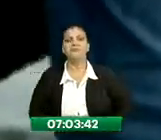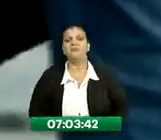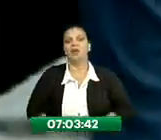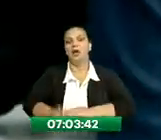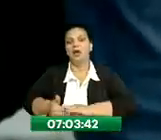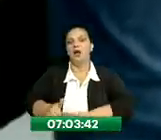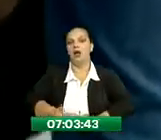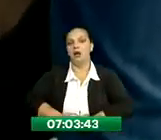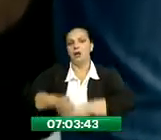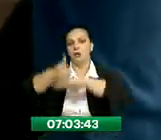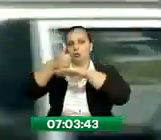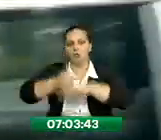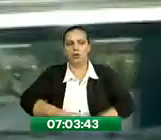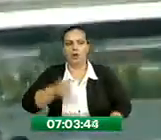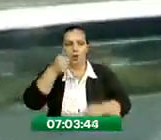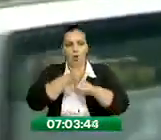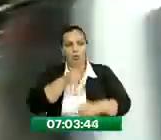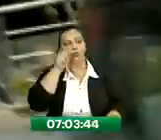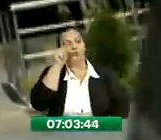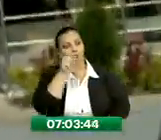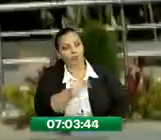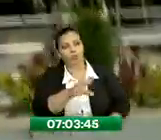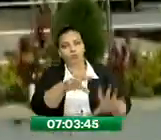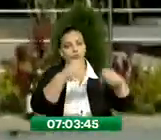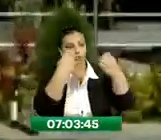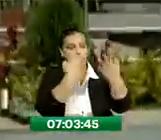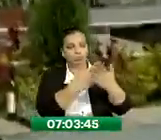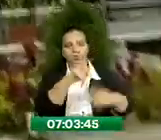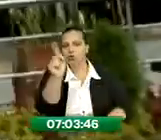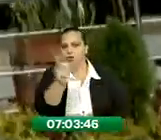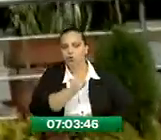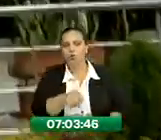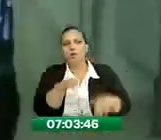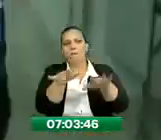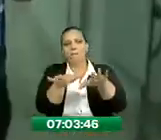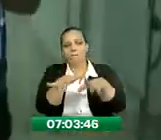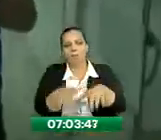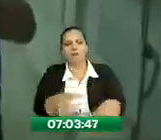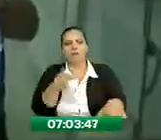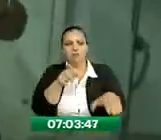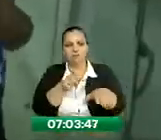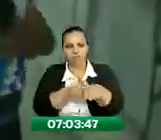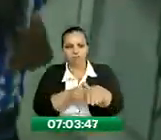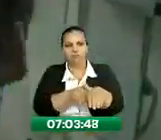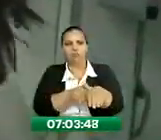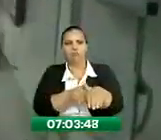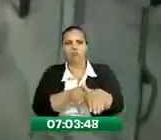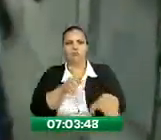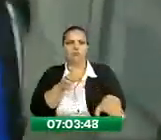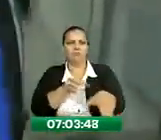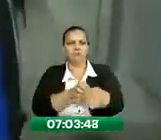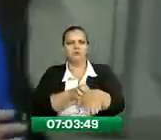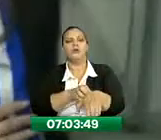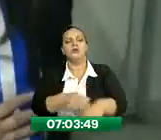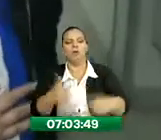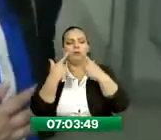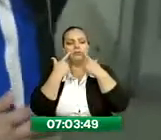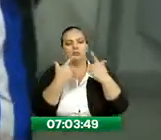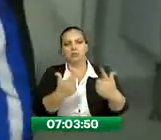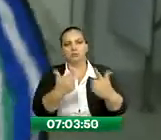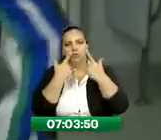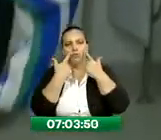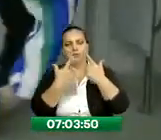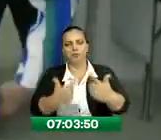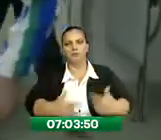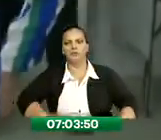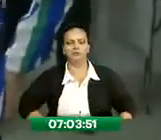el grillete electrónico y deberá presentarse ante la autoridad competente. Pavón descartó que existió acuerdo político para el